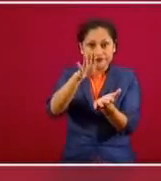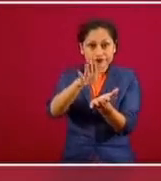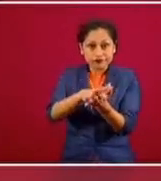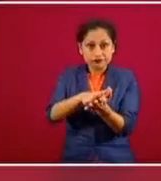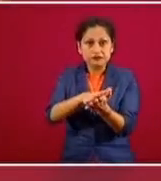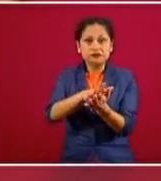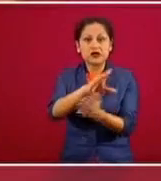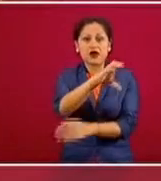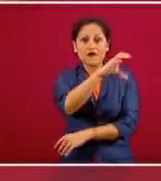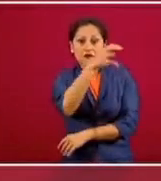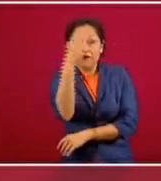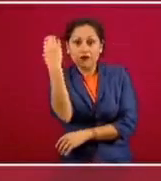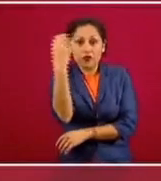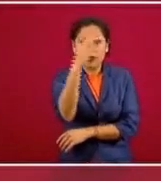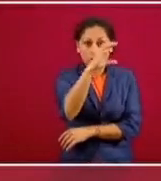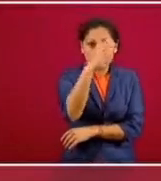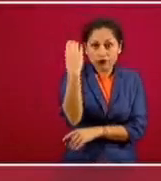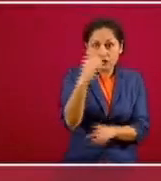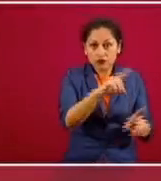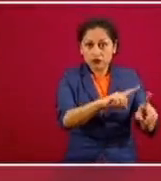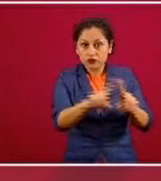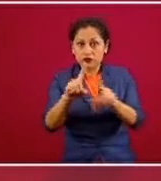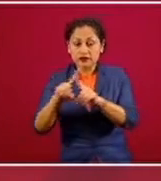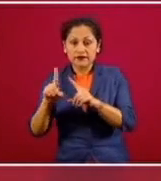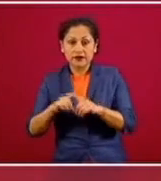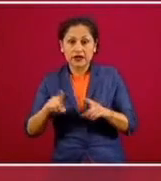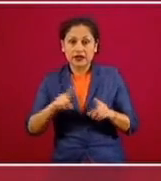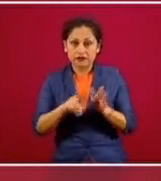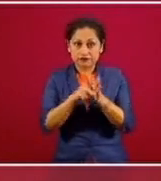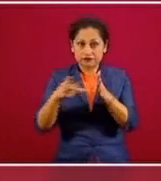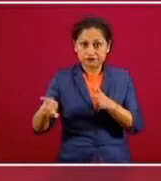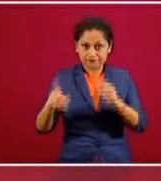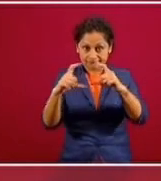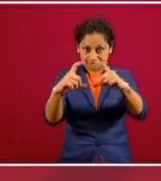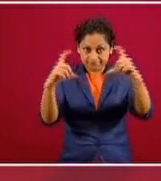fotografías en la primera plana